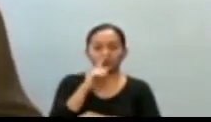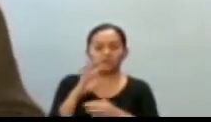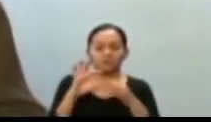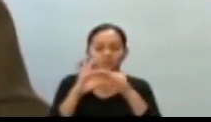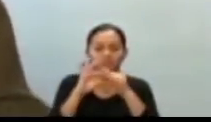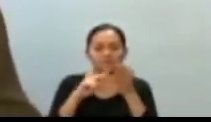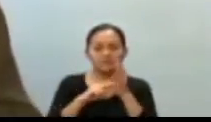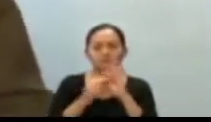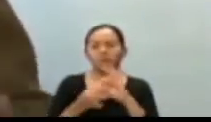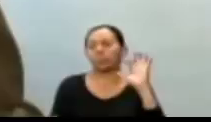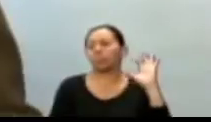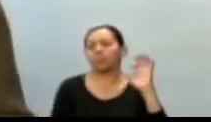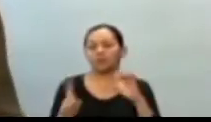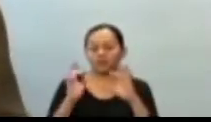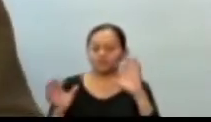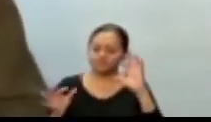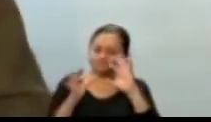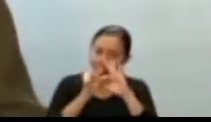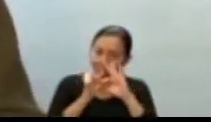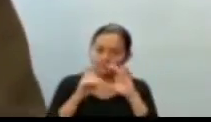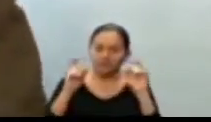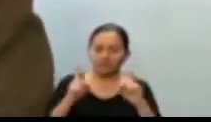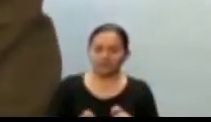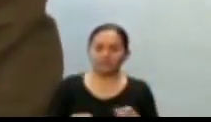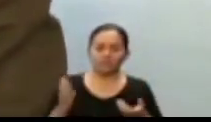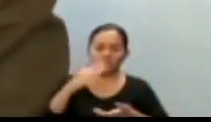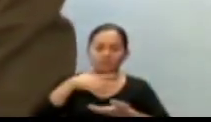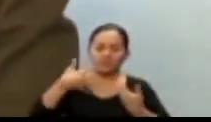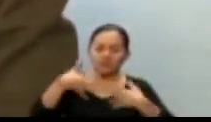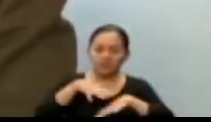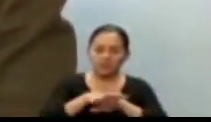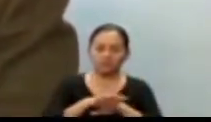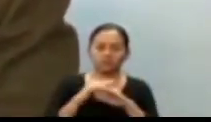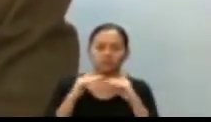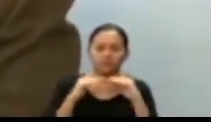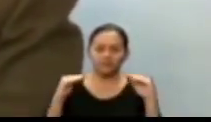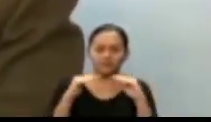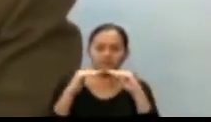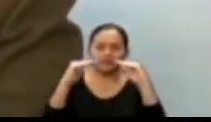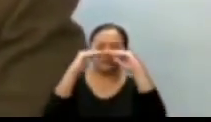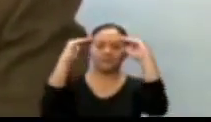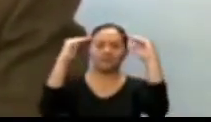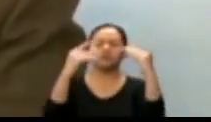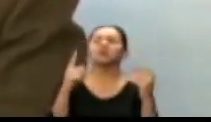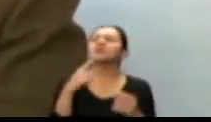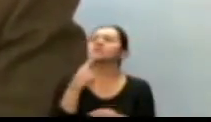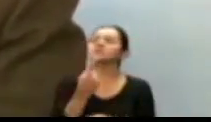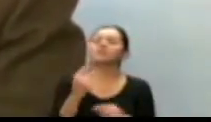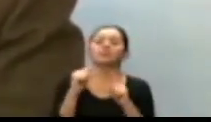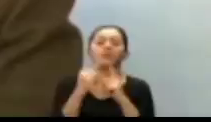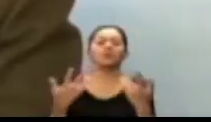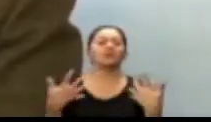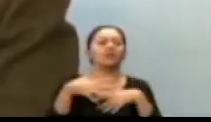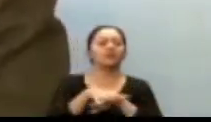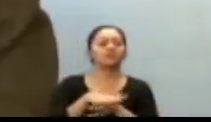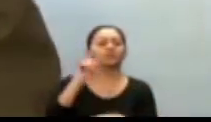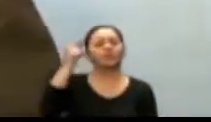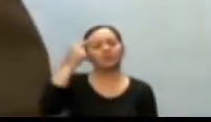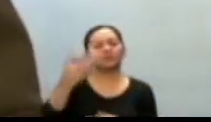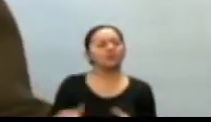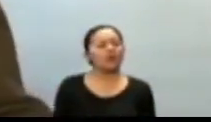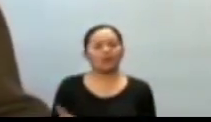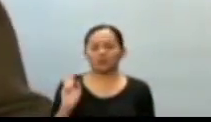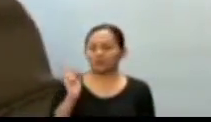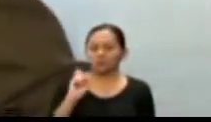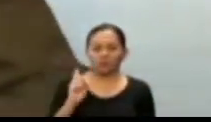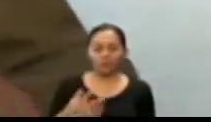vinculados. Entonces, son diversos niveles de integración, no solamente la integración concebida desde lo gubernamental, es también la